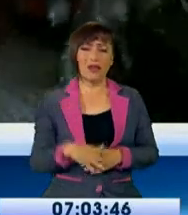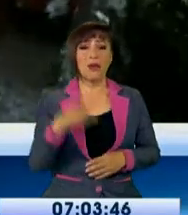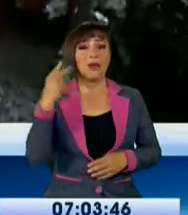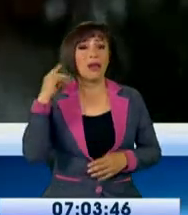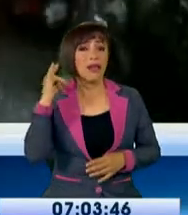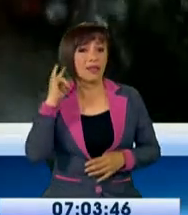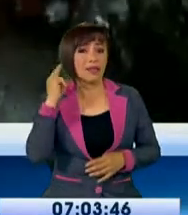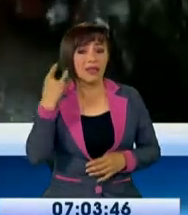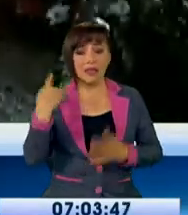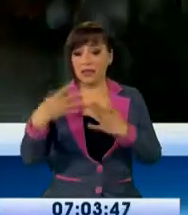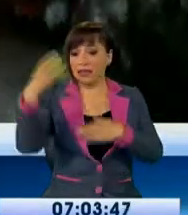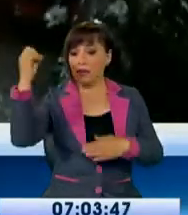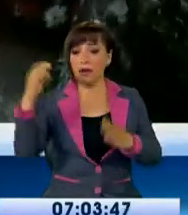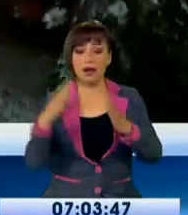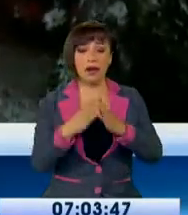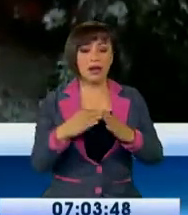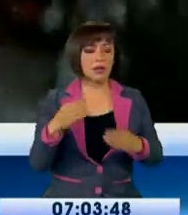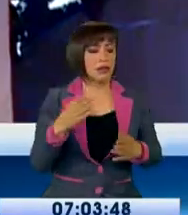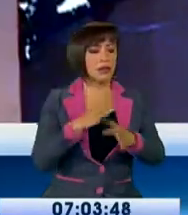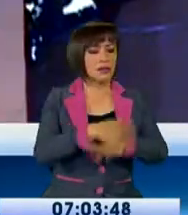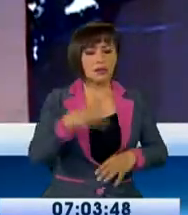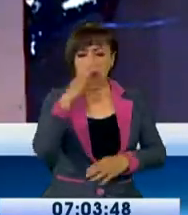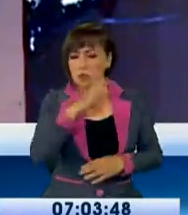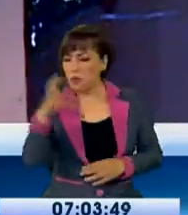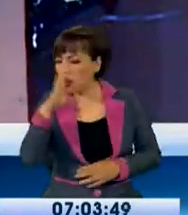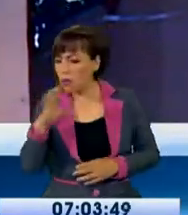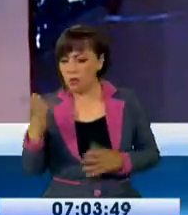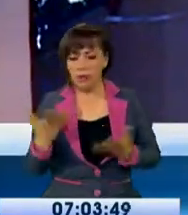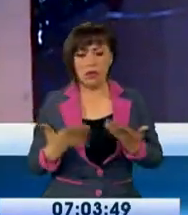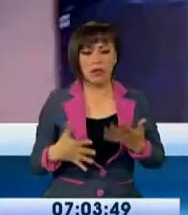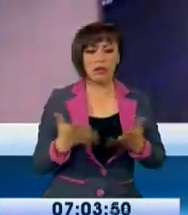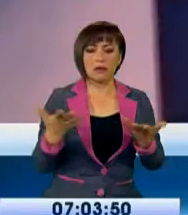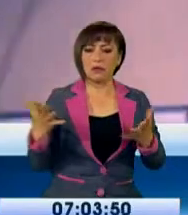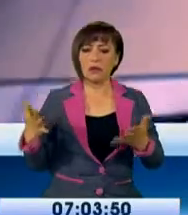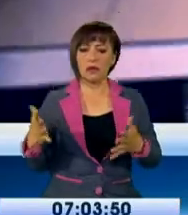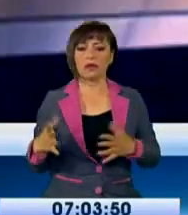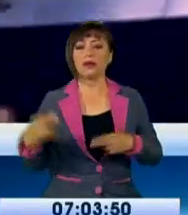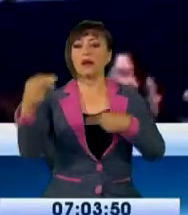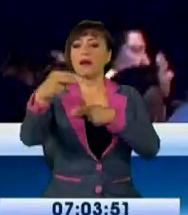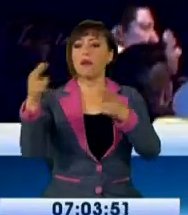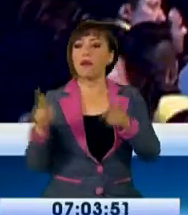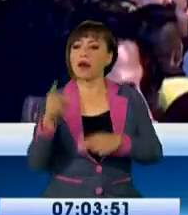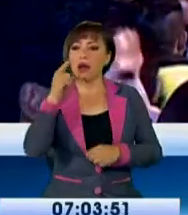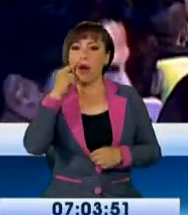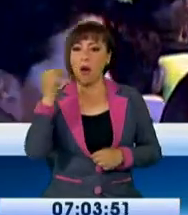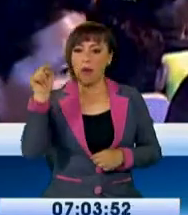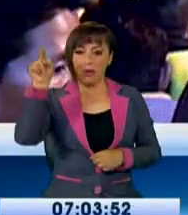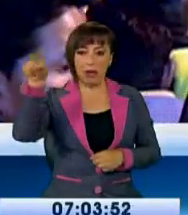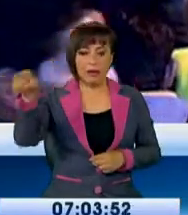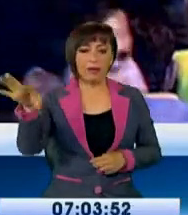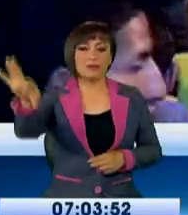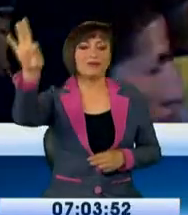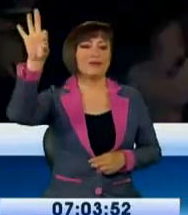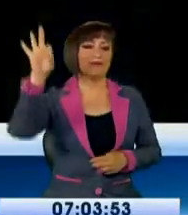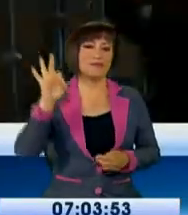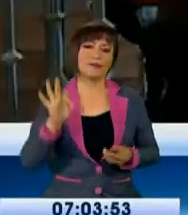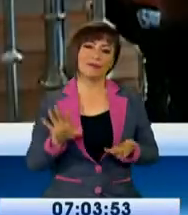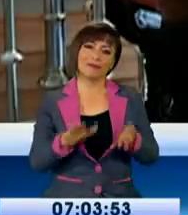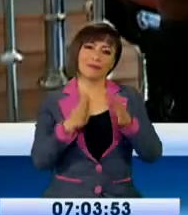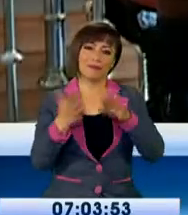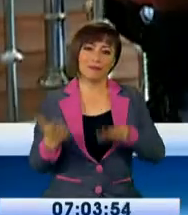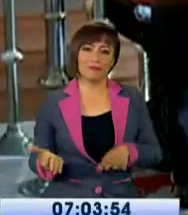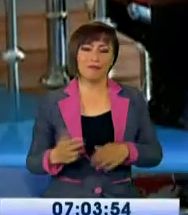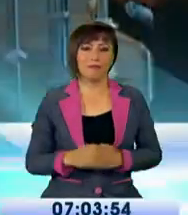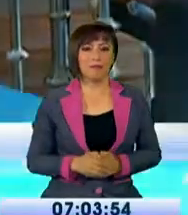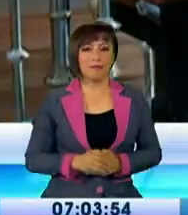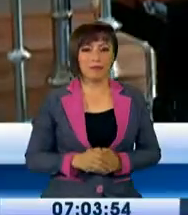la niña salió de casa y al buscarla apareció en el cuarto del sospechoso sin vida y con huellas de maltrato sexual. Si esto queda